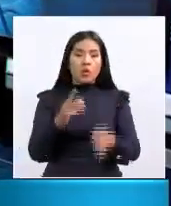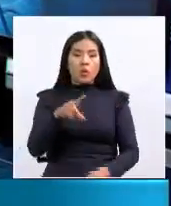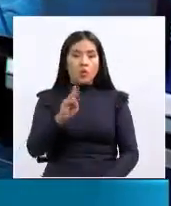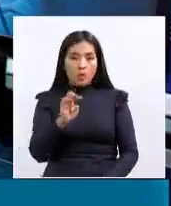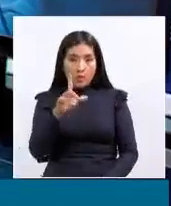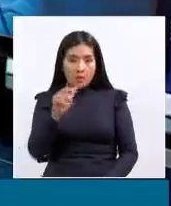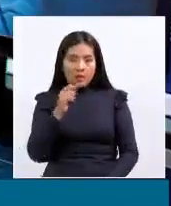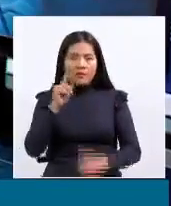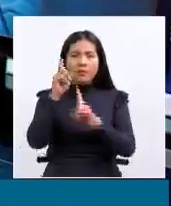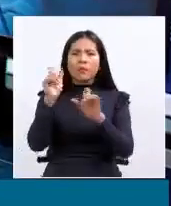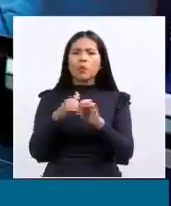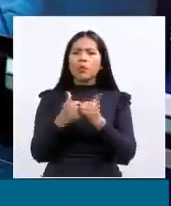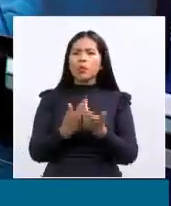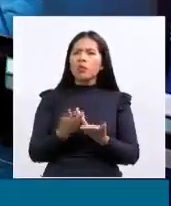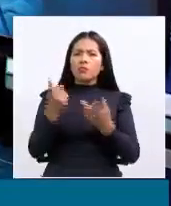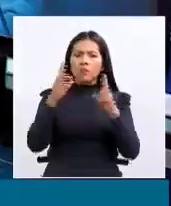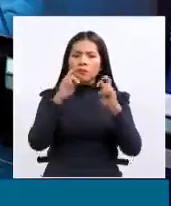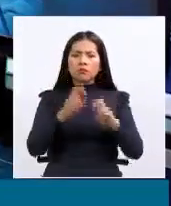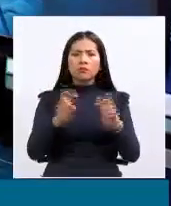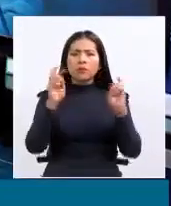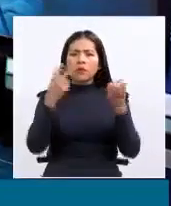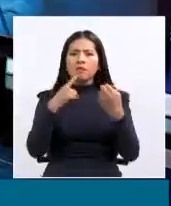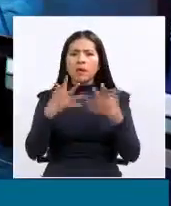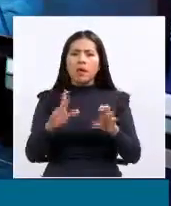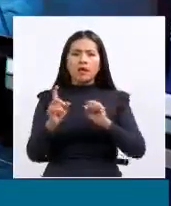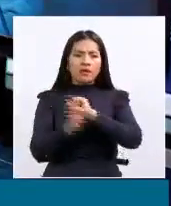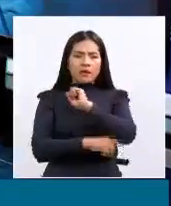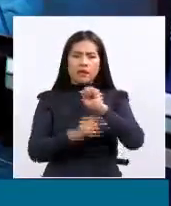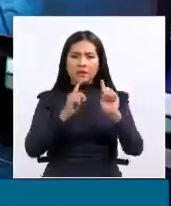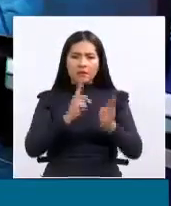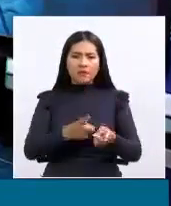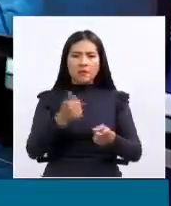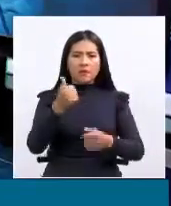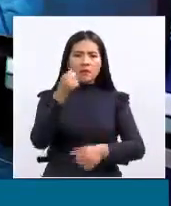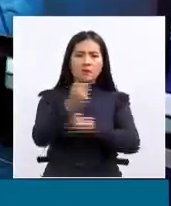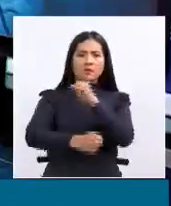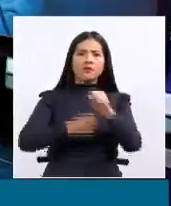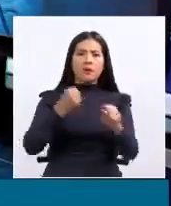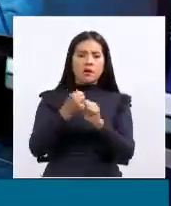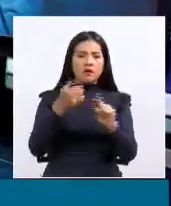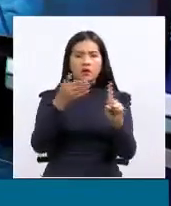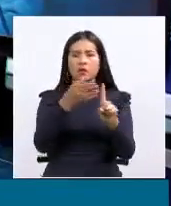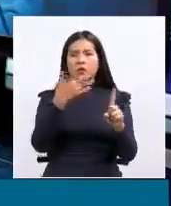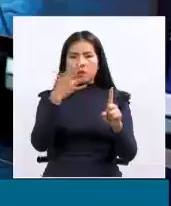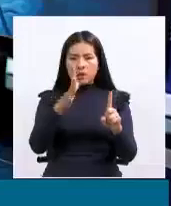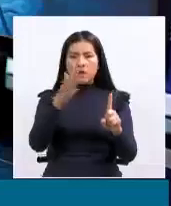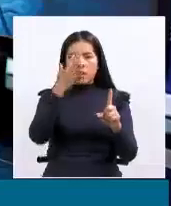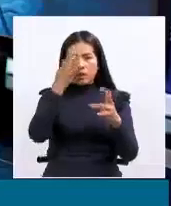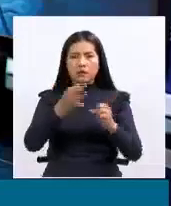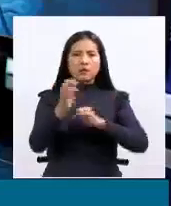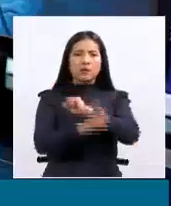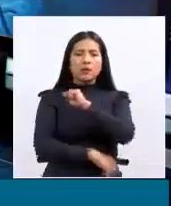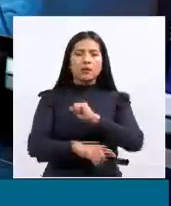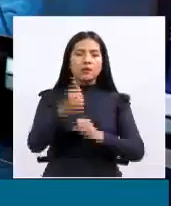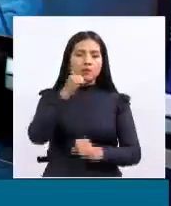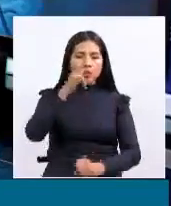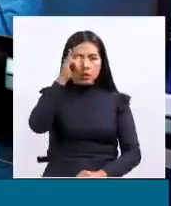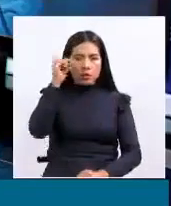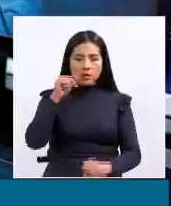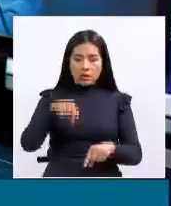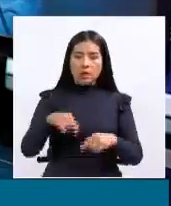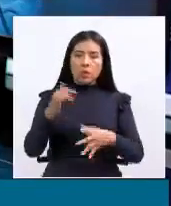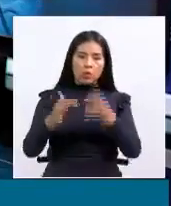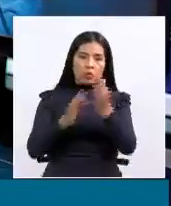punto de vista jurídico la sentencia, los 10 años que ha determinado la justicia boliviana, tomando en cuenta